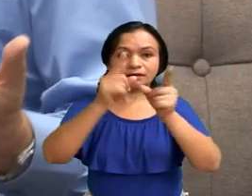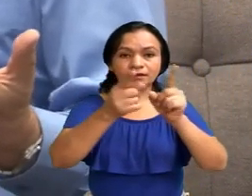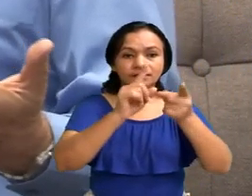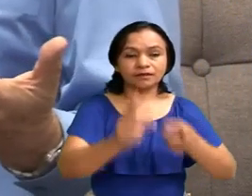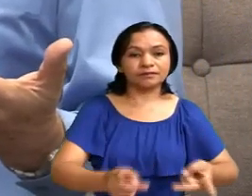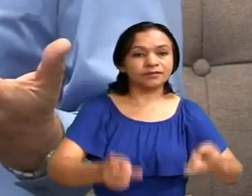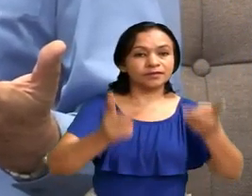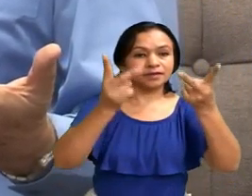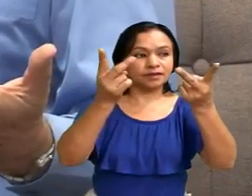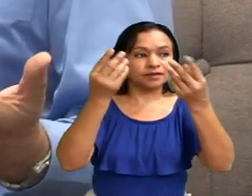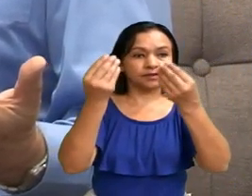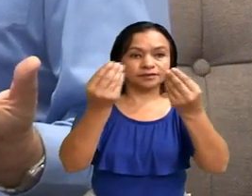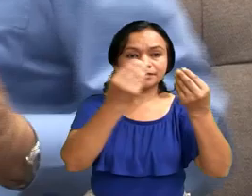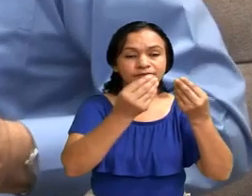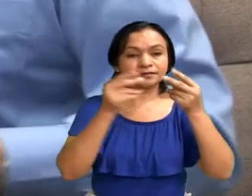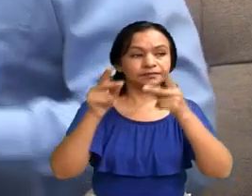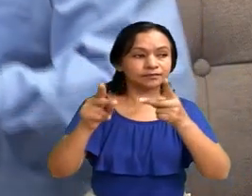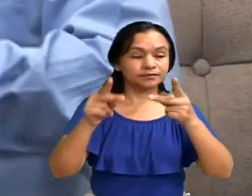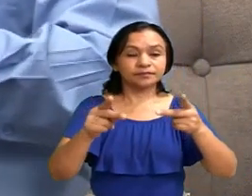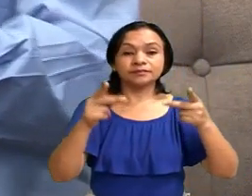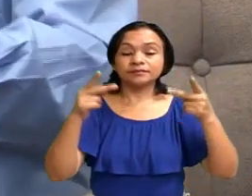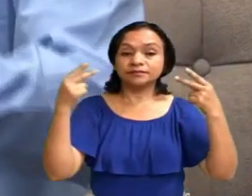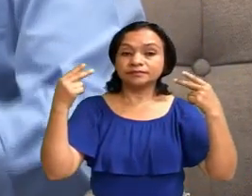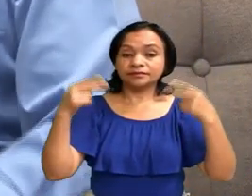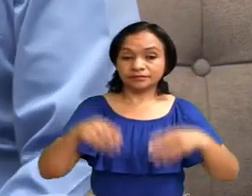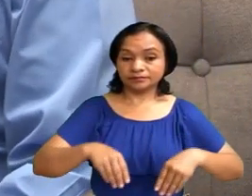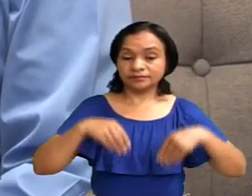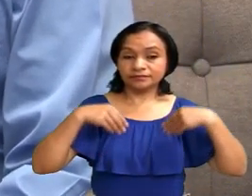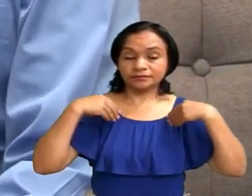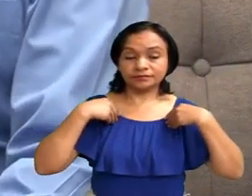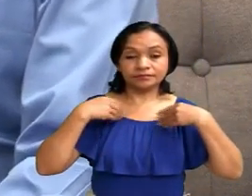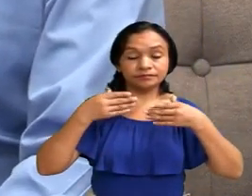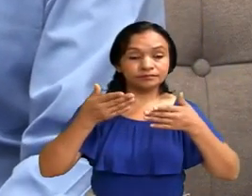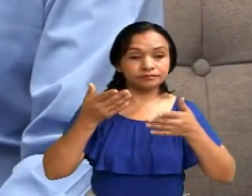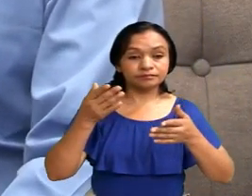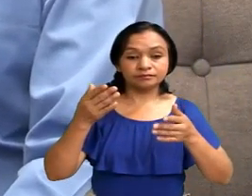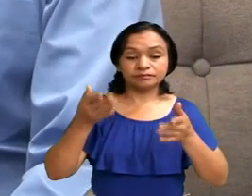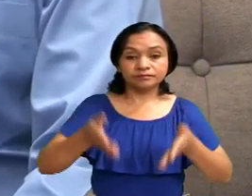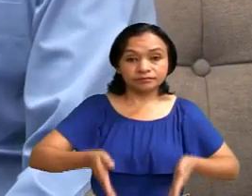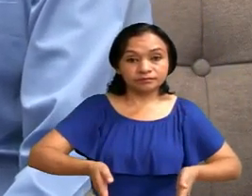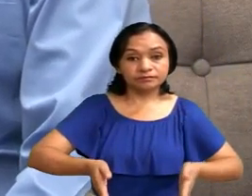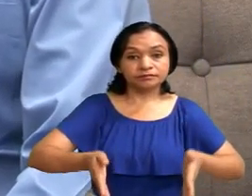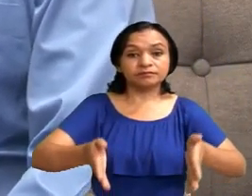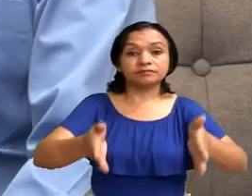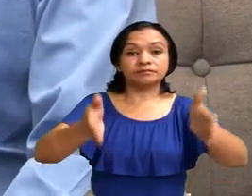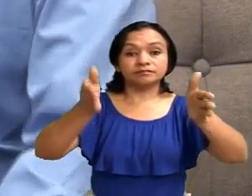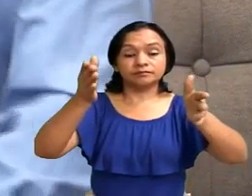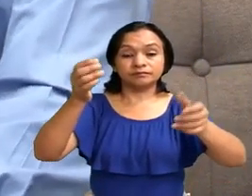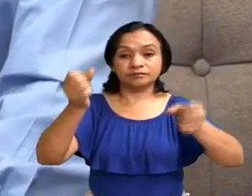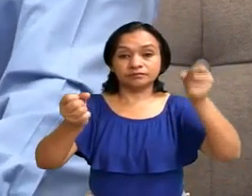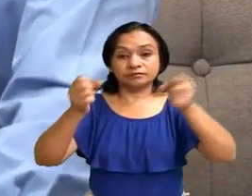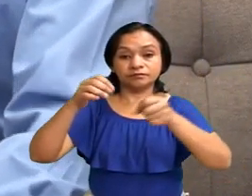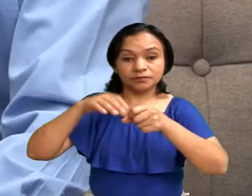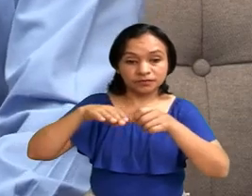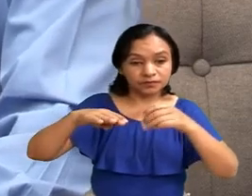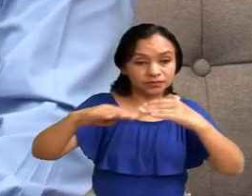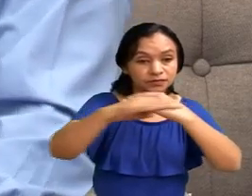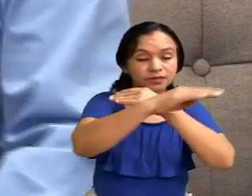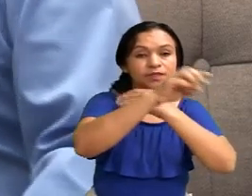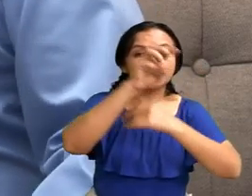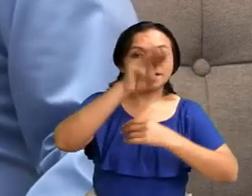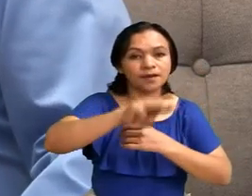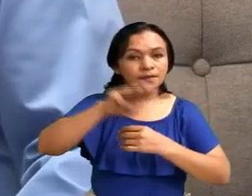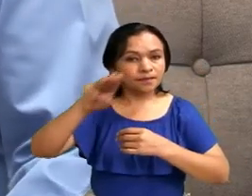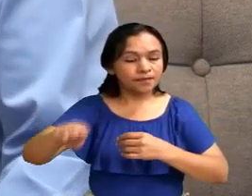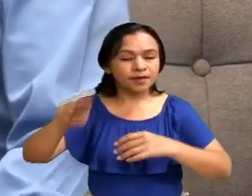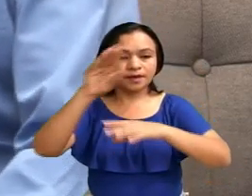hermanos de Juigalpa que transitaban en esa carretera. Hablando de Juigalpa, te vas a Matagalpa, te